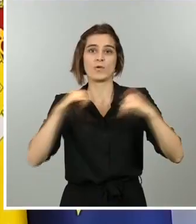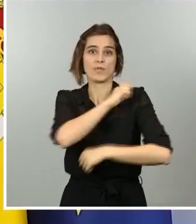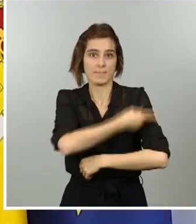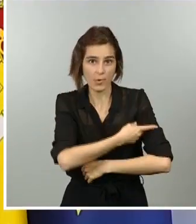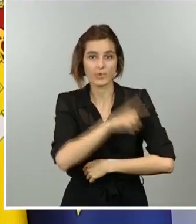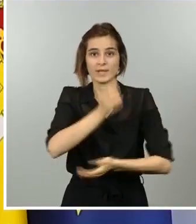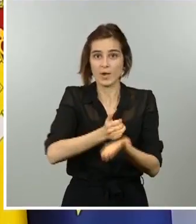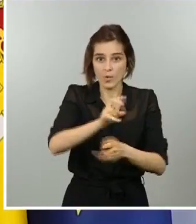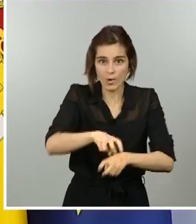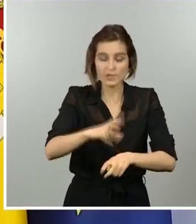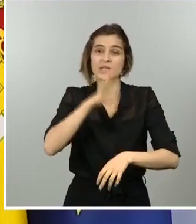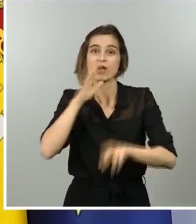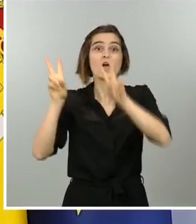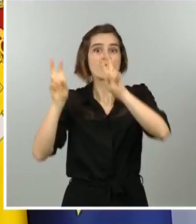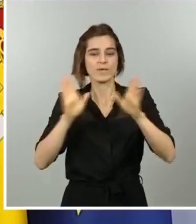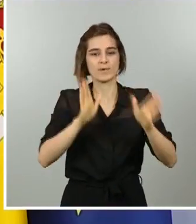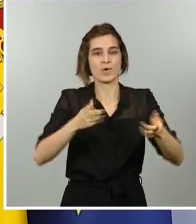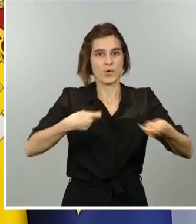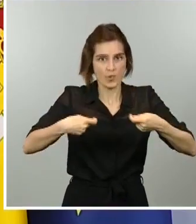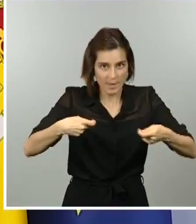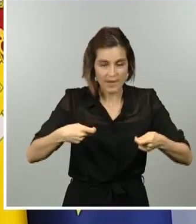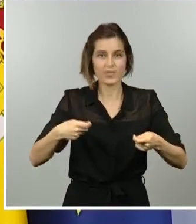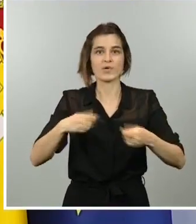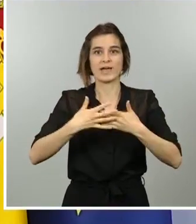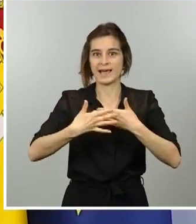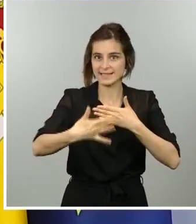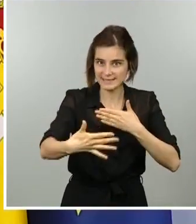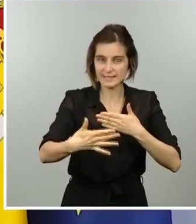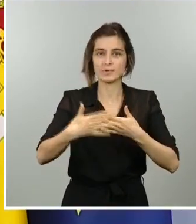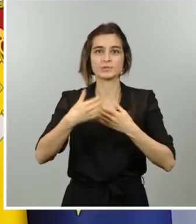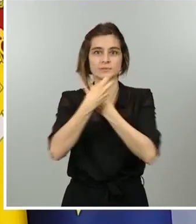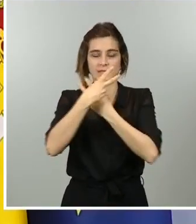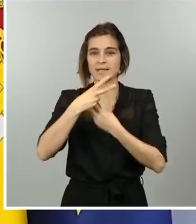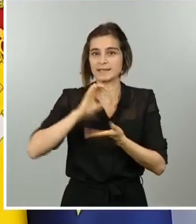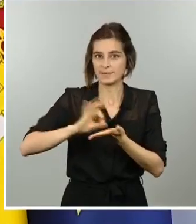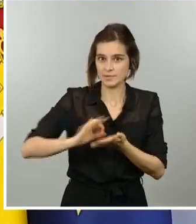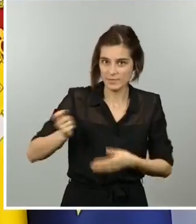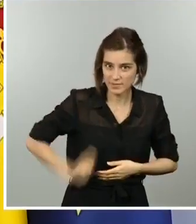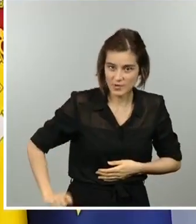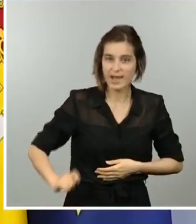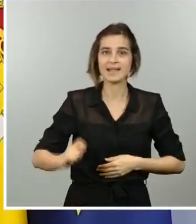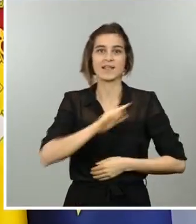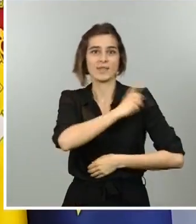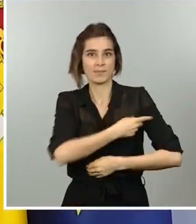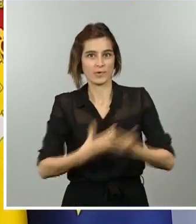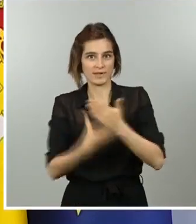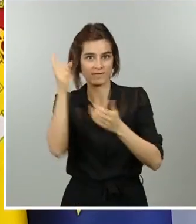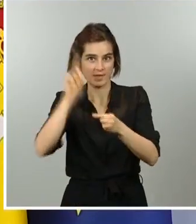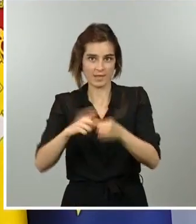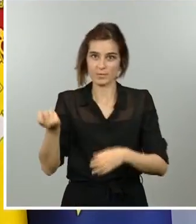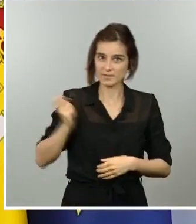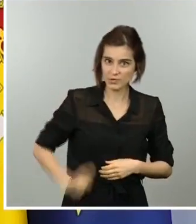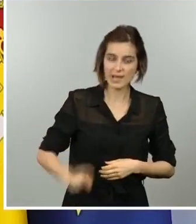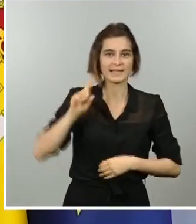archivos y deporte profesional y federado, y las obras de reformas. Y 4 territorios,